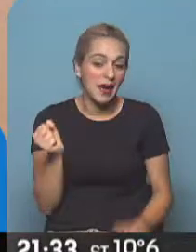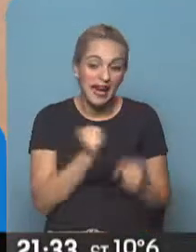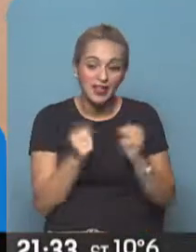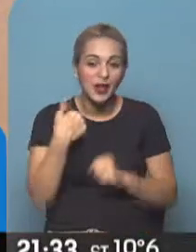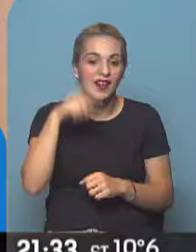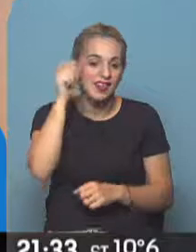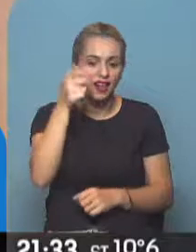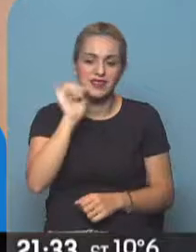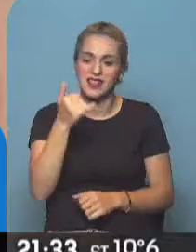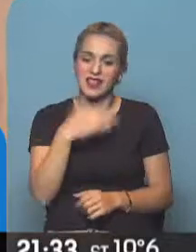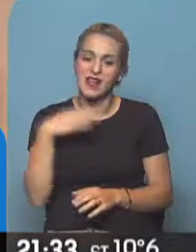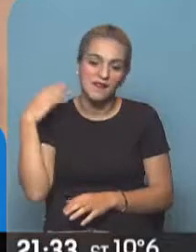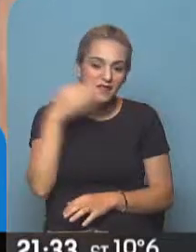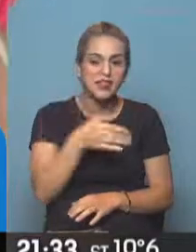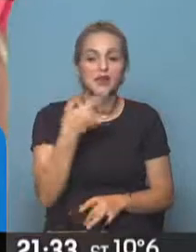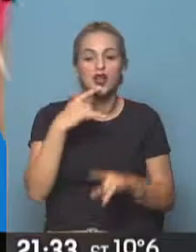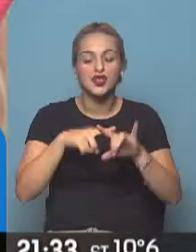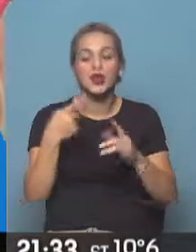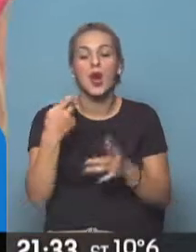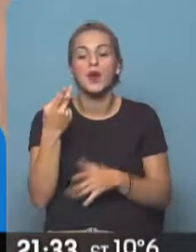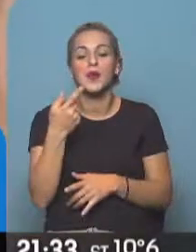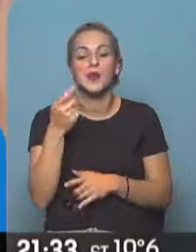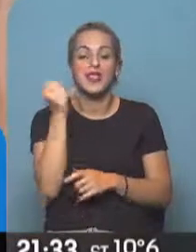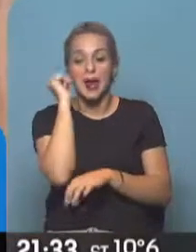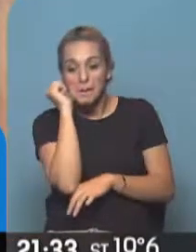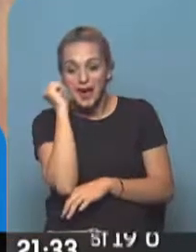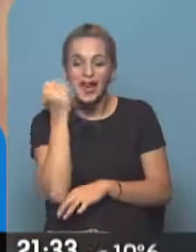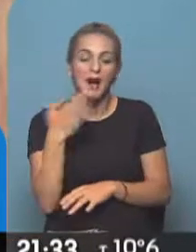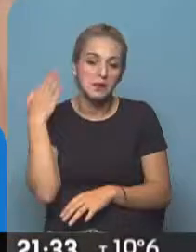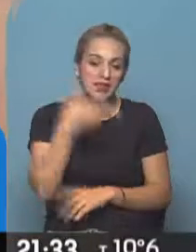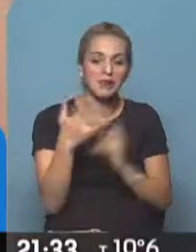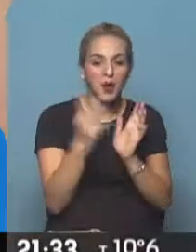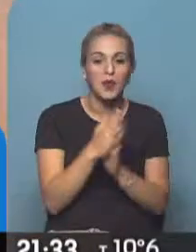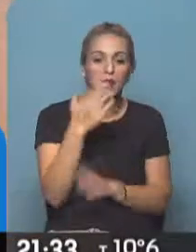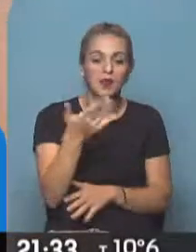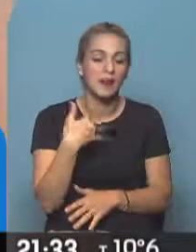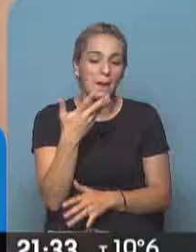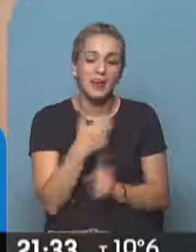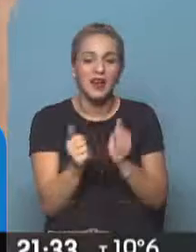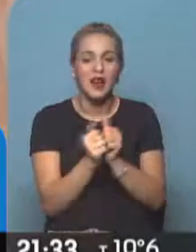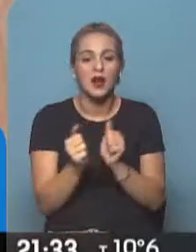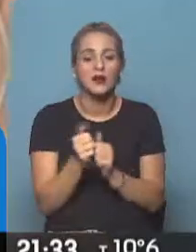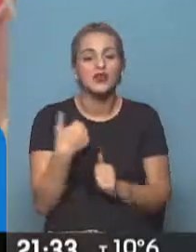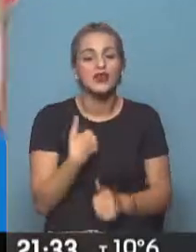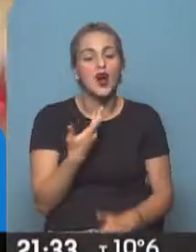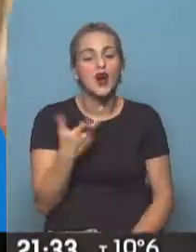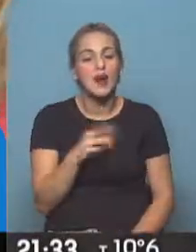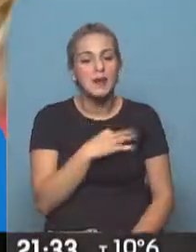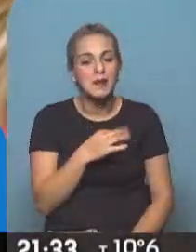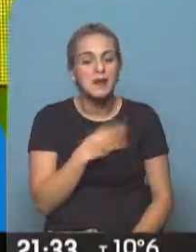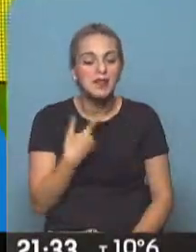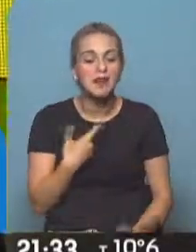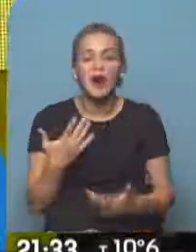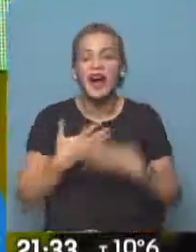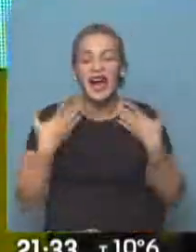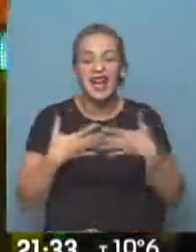que vinimos con el show de Panani Circo y bueno, y con él, que siempre la verdad que es un placer estar. Vivo, vivo con la alegría